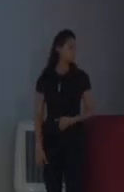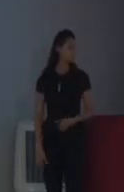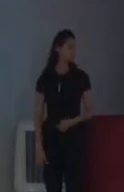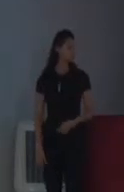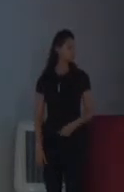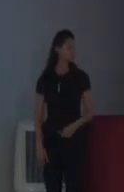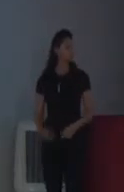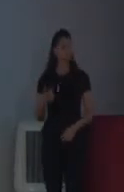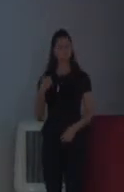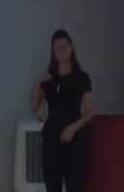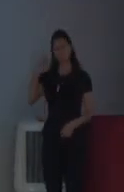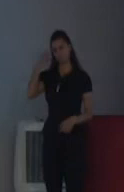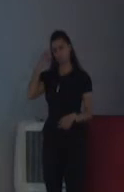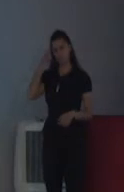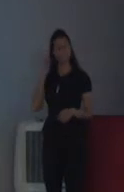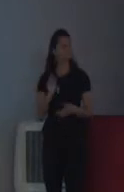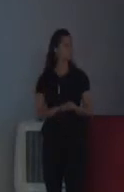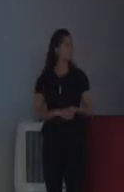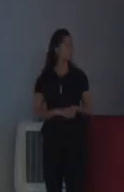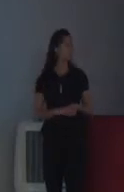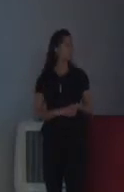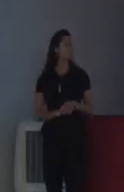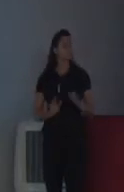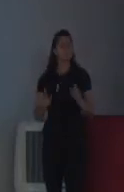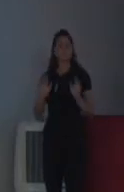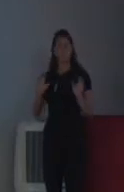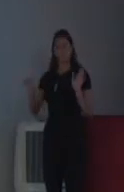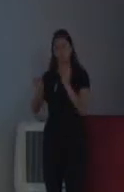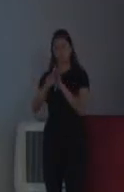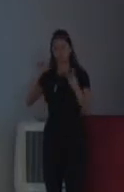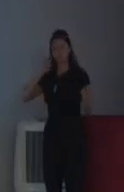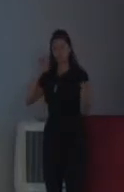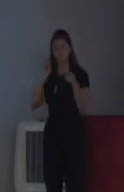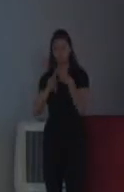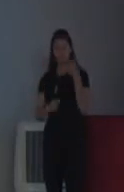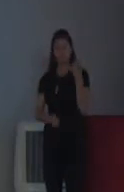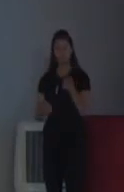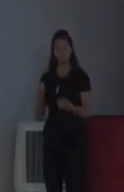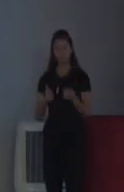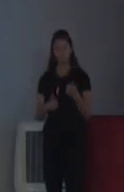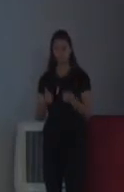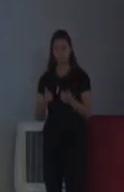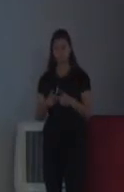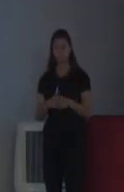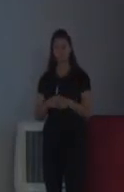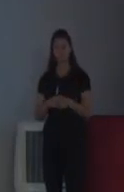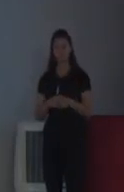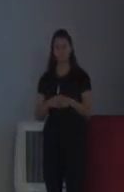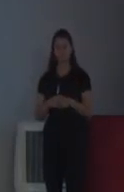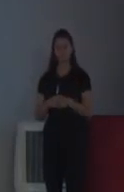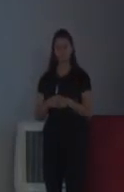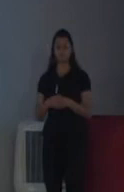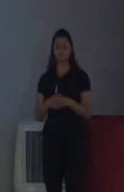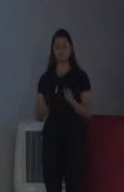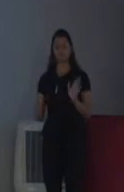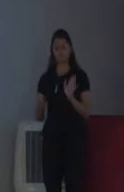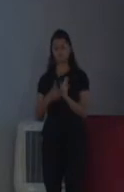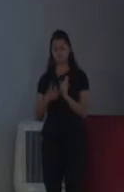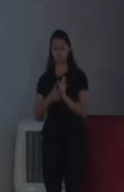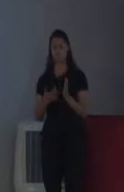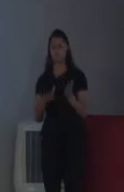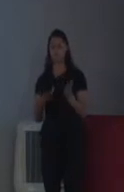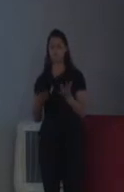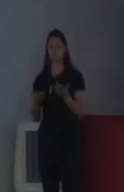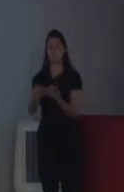Pensaría yo, ¿cierto?, que el objetivo de esa ley es la garantía y